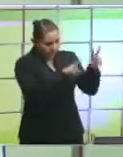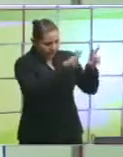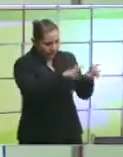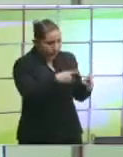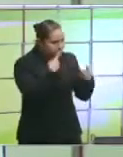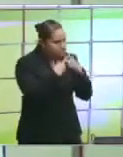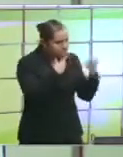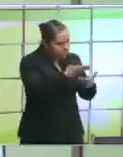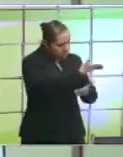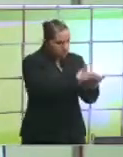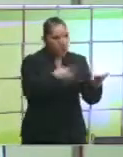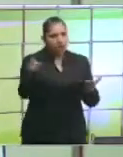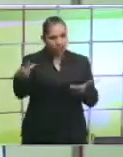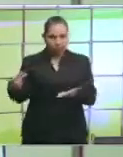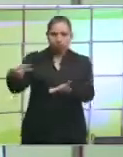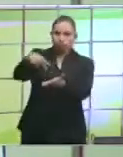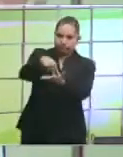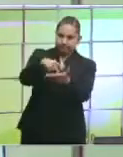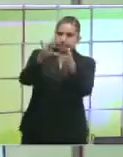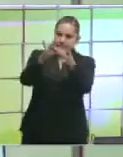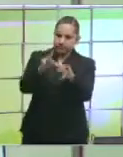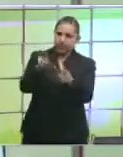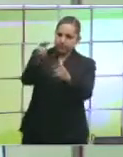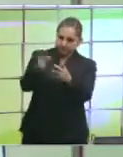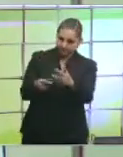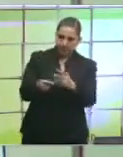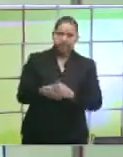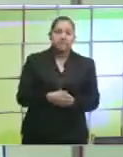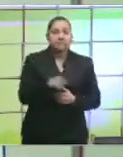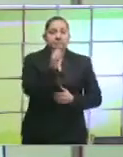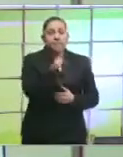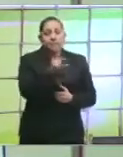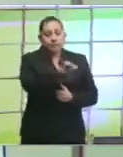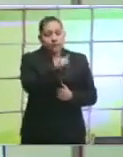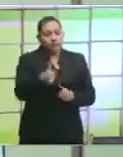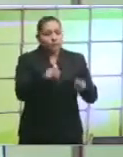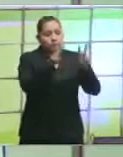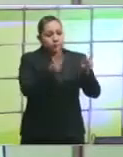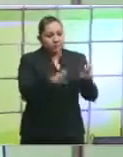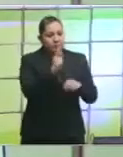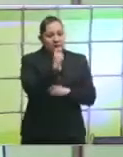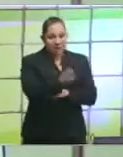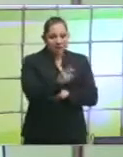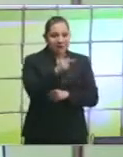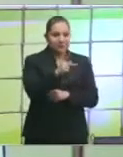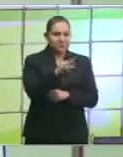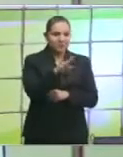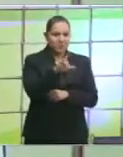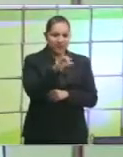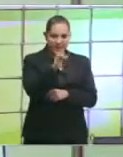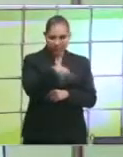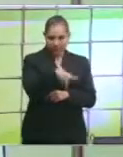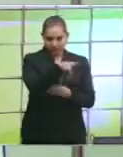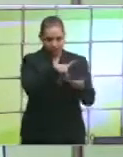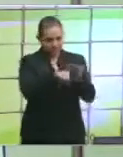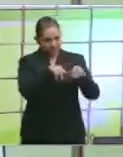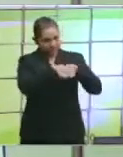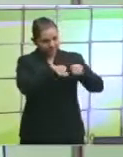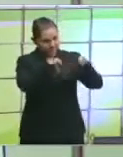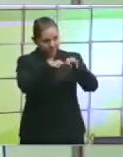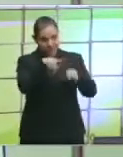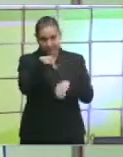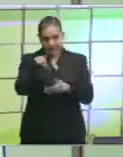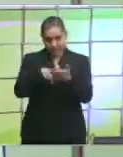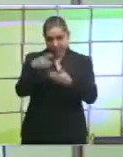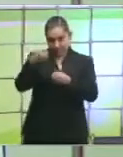un tercer elemento es el de las publicaciones ahí sí creo que la corte tiene ya desde hace bastante tiempo una